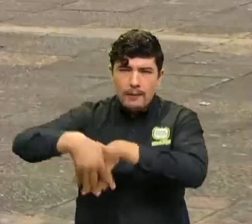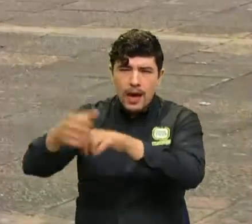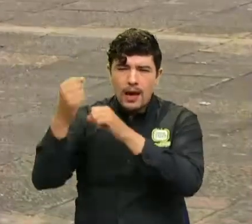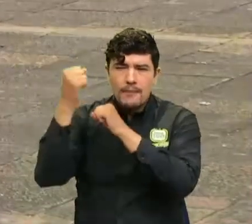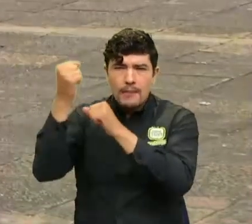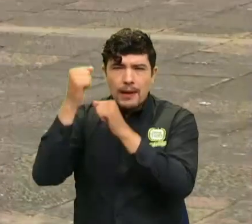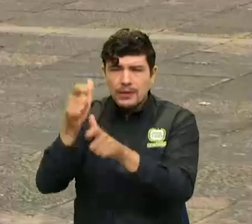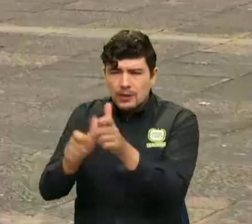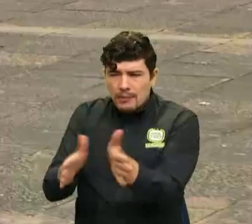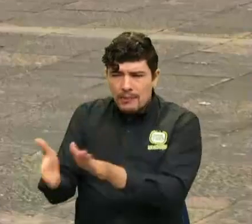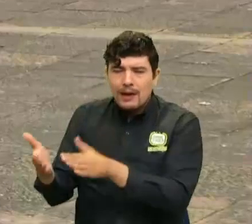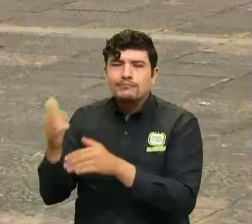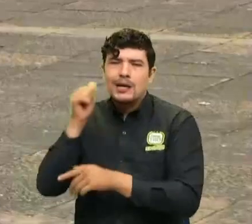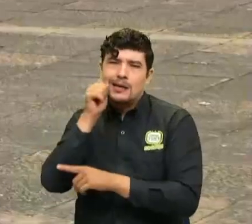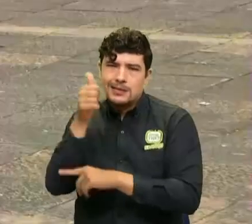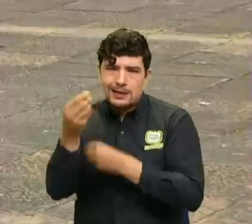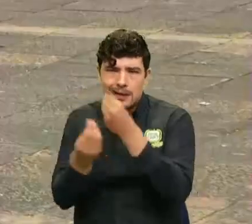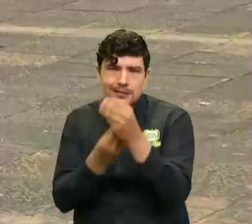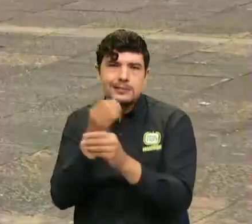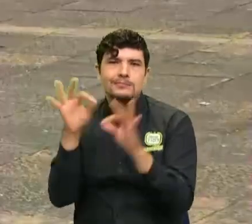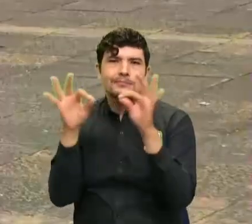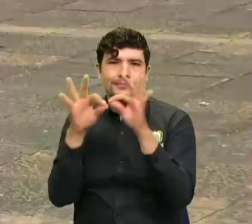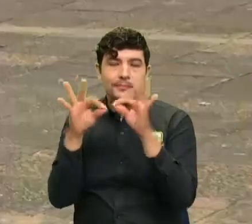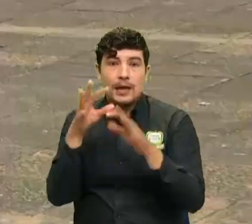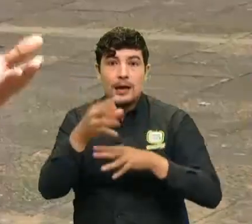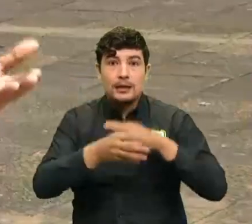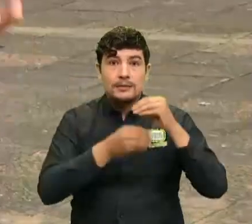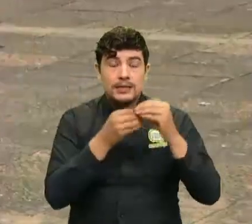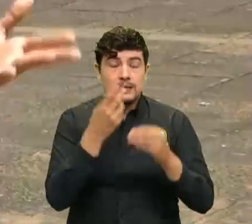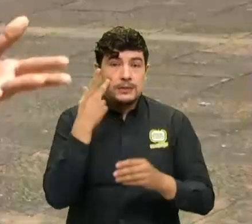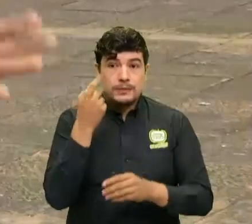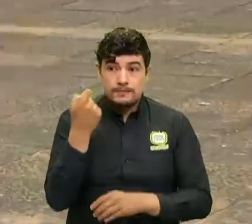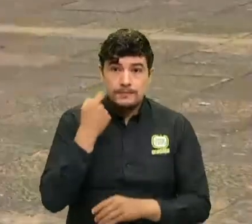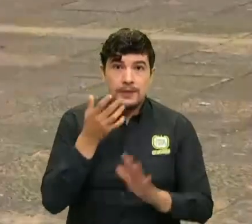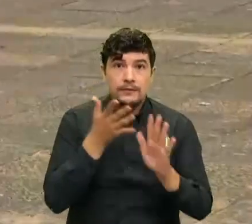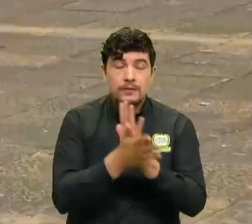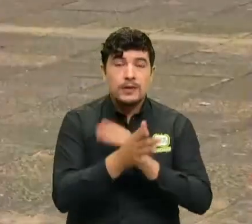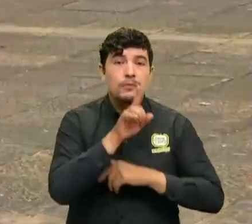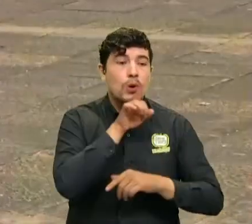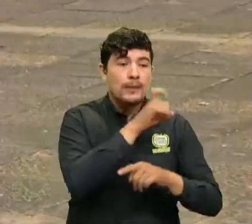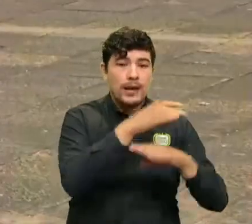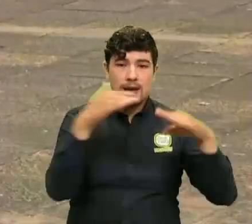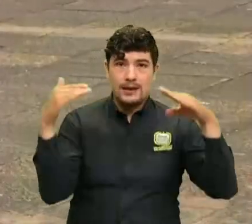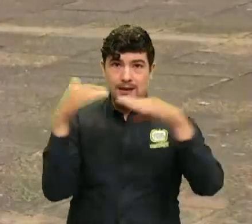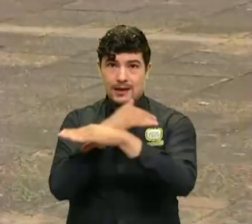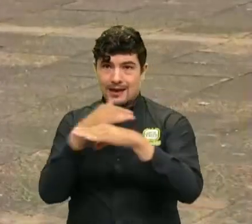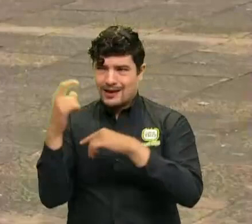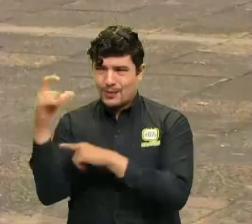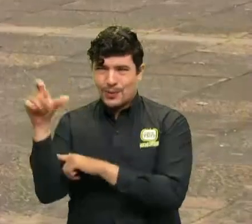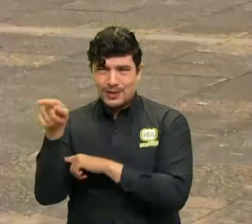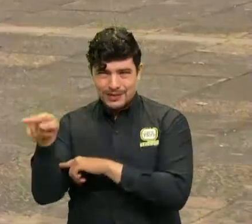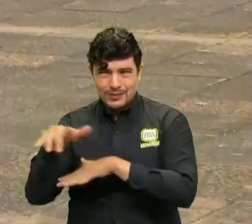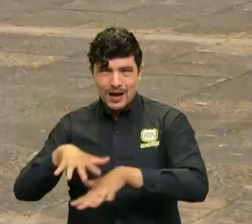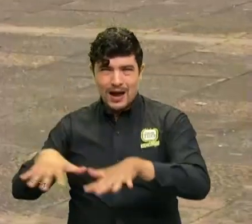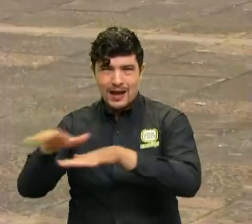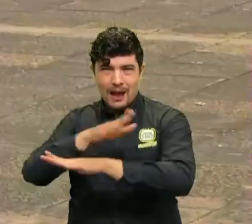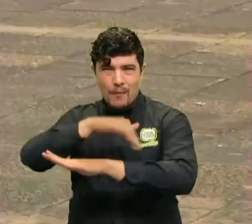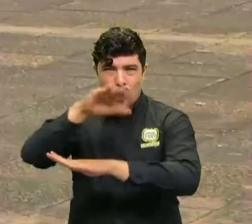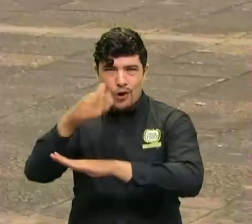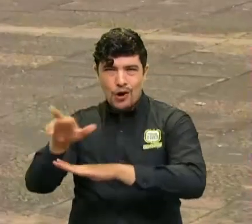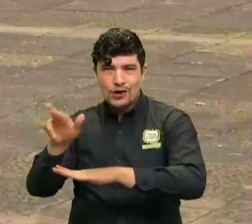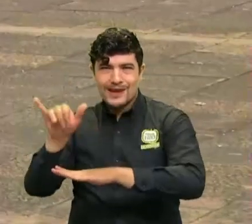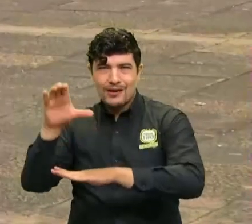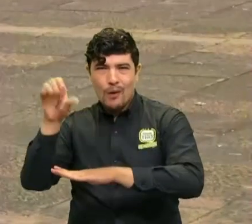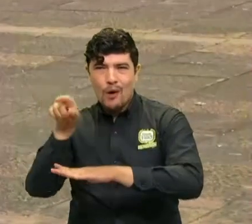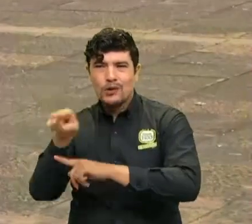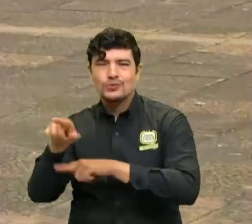destacar un acontecimiento de última hora, y es que en la vía que conecta a Bucaramanga con Cúcuta, específicamente en el sector de Morro Rico, se encuentra hasta